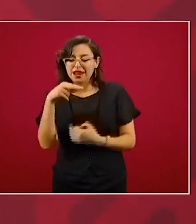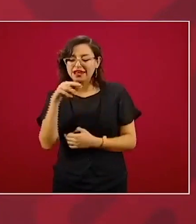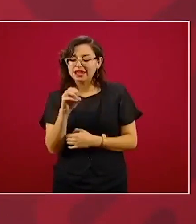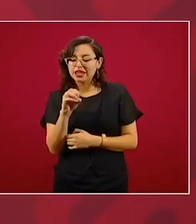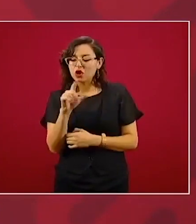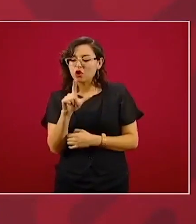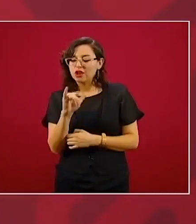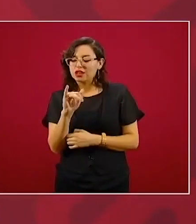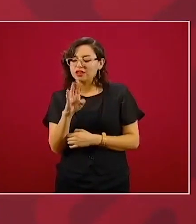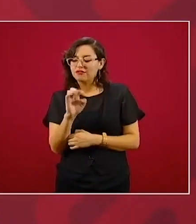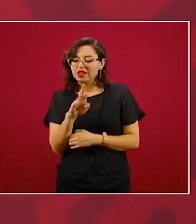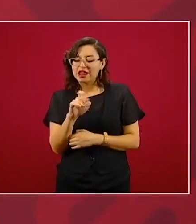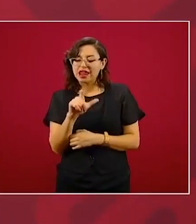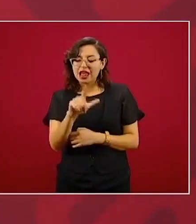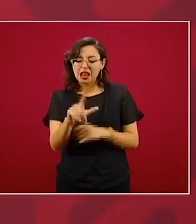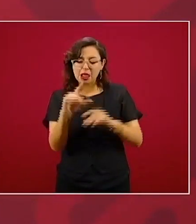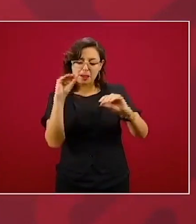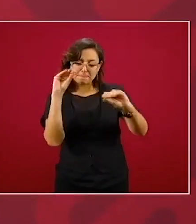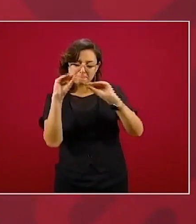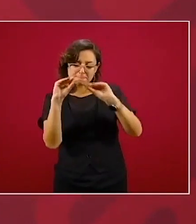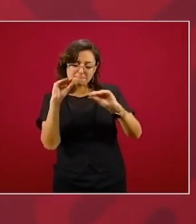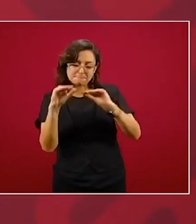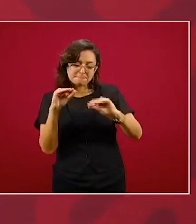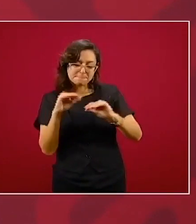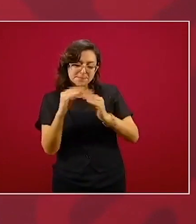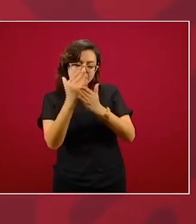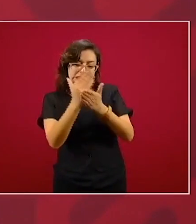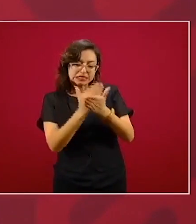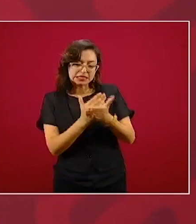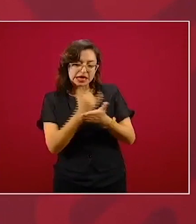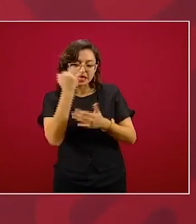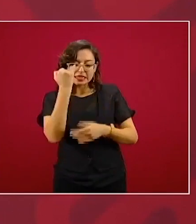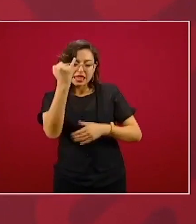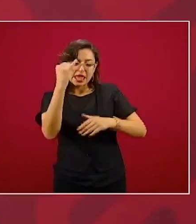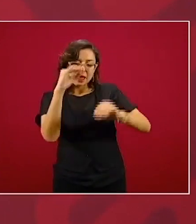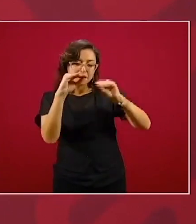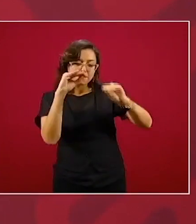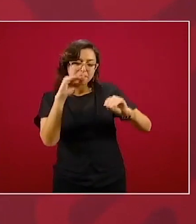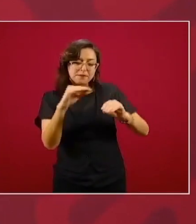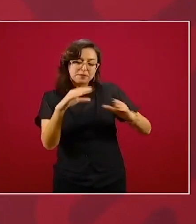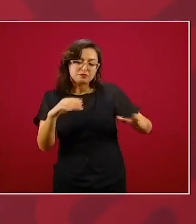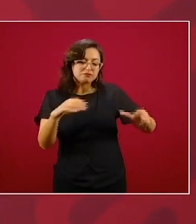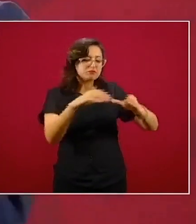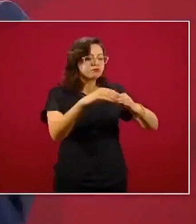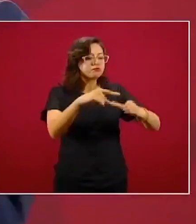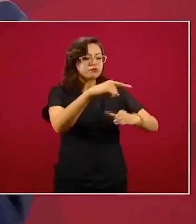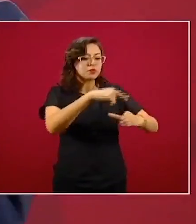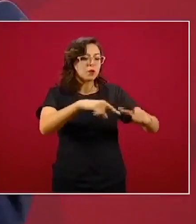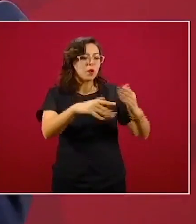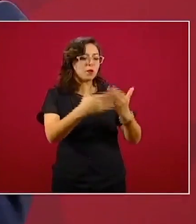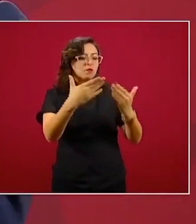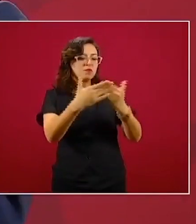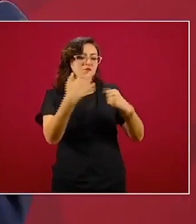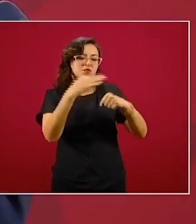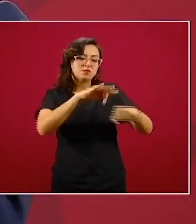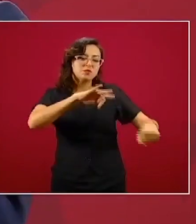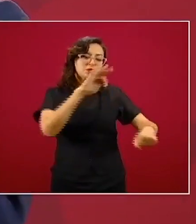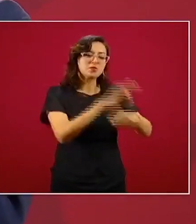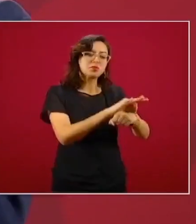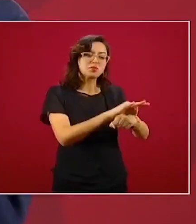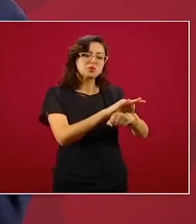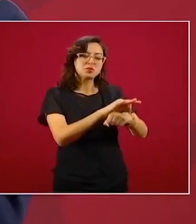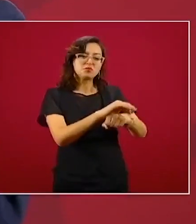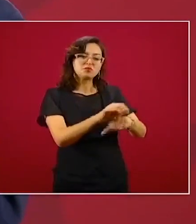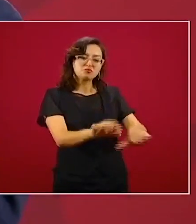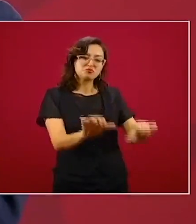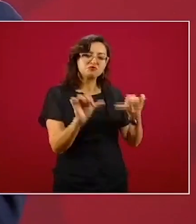minoría a costa del sufrimiento de la mayoría de los seres humanos.